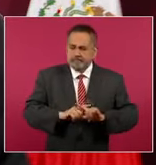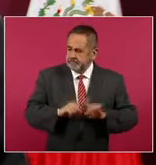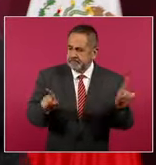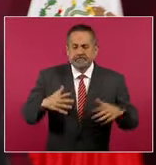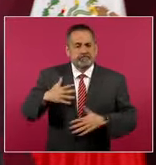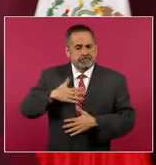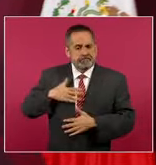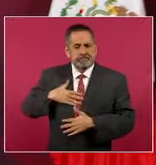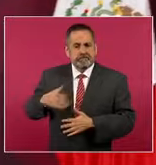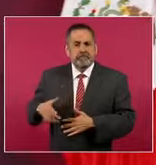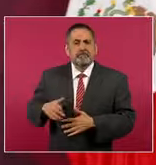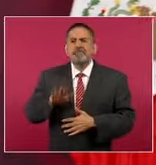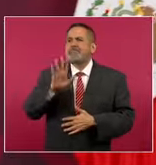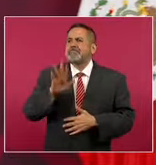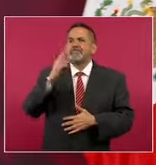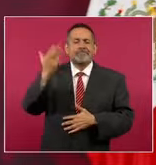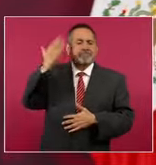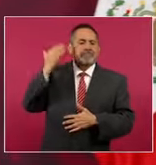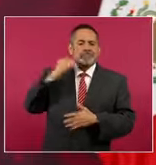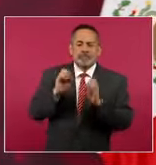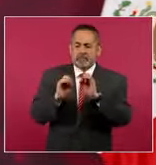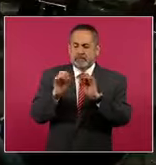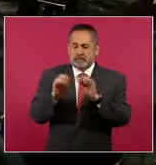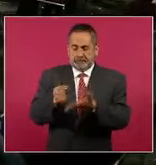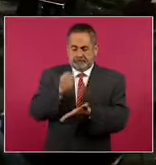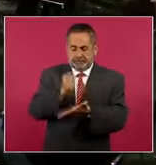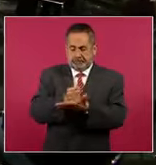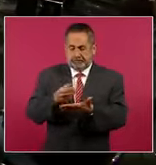Era una oficina del gobierno para entregar concesiones